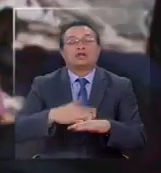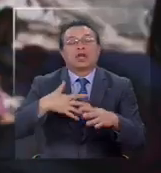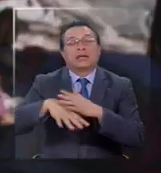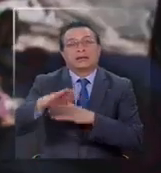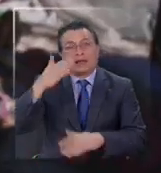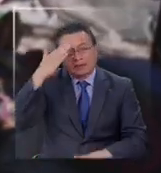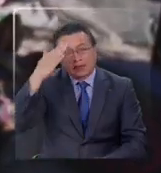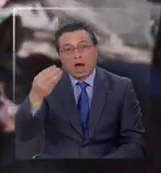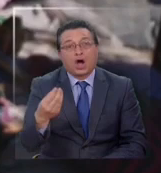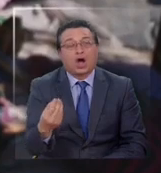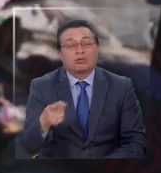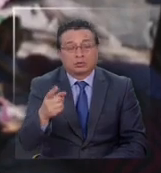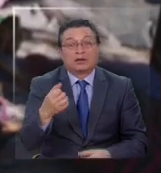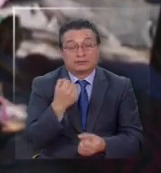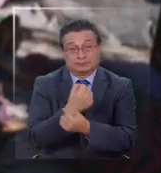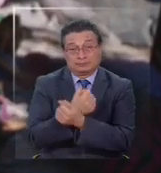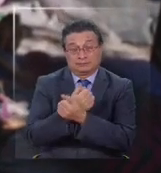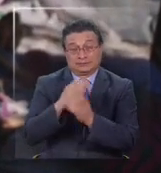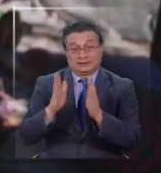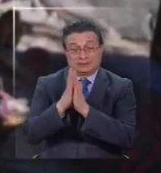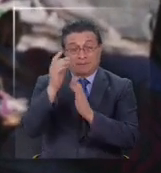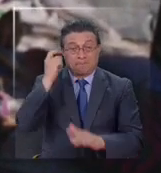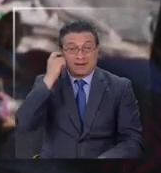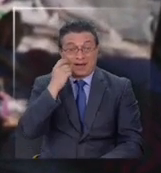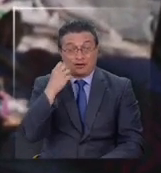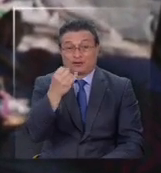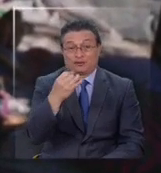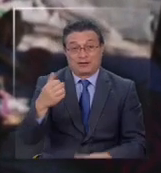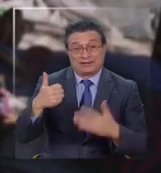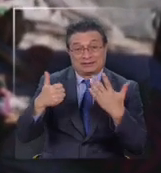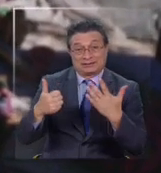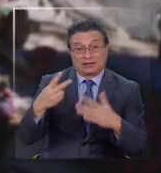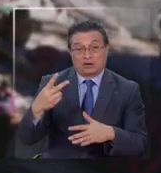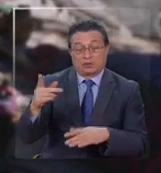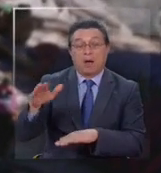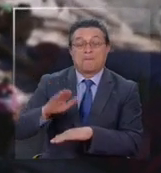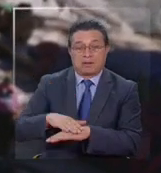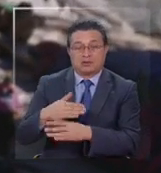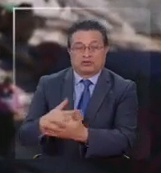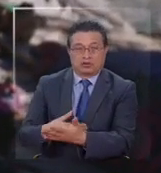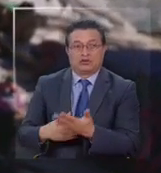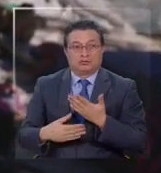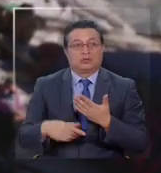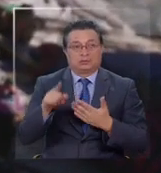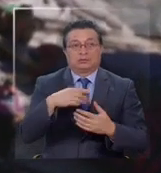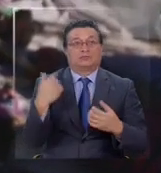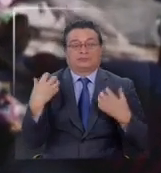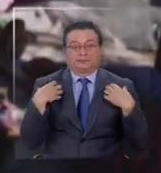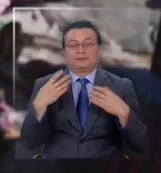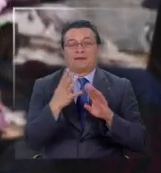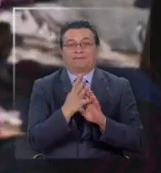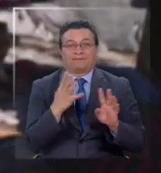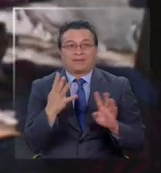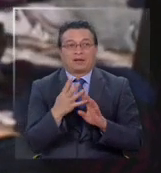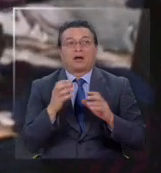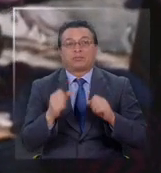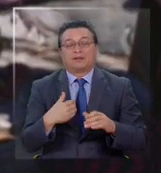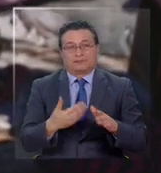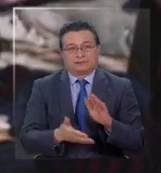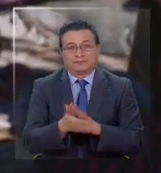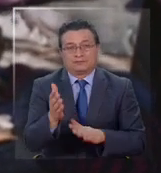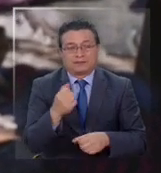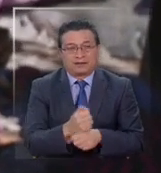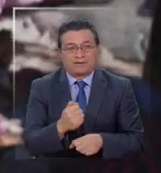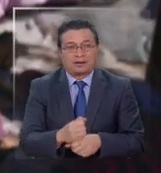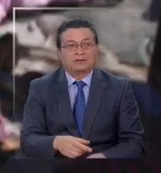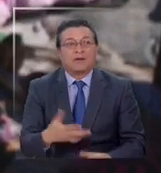días? La comisaría de San Bernardo, las 62 comisarías, nos otorgan esos permisos para la gente que está acá en la feria y para poder salir.